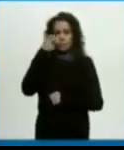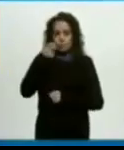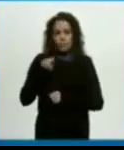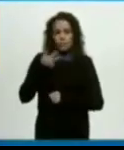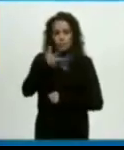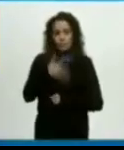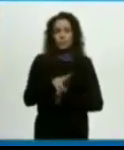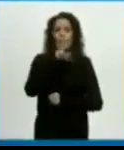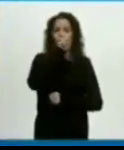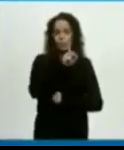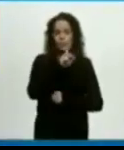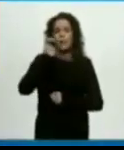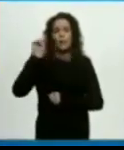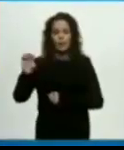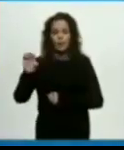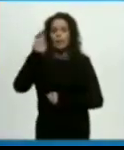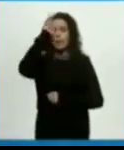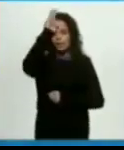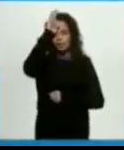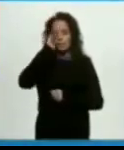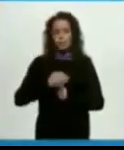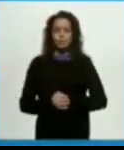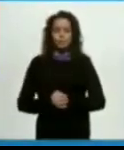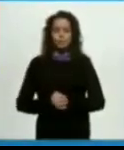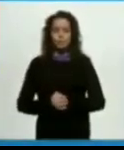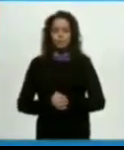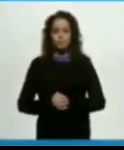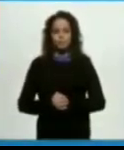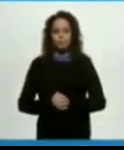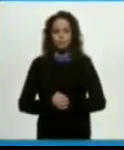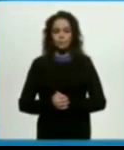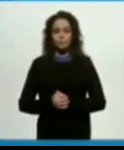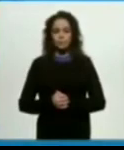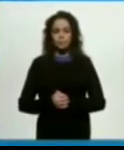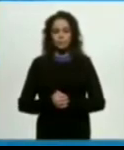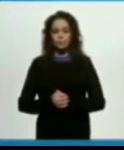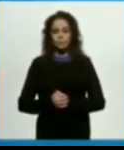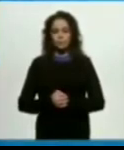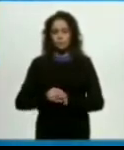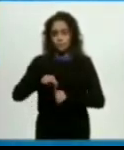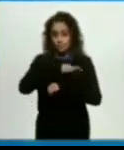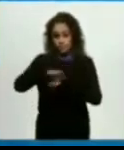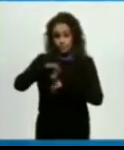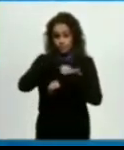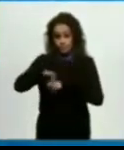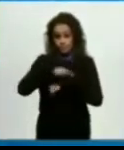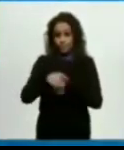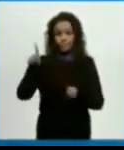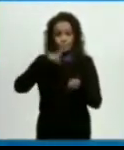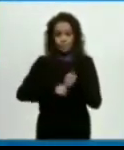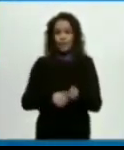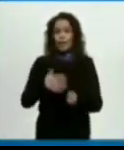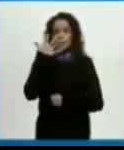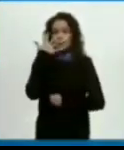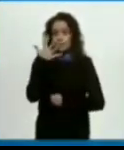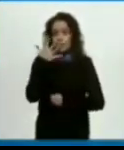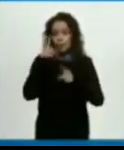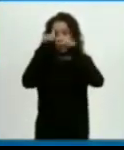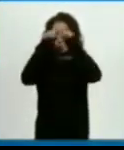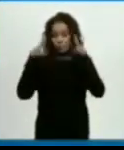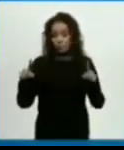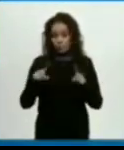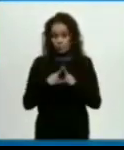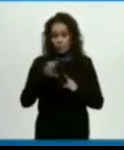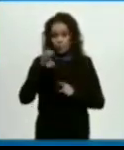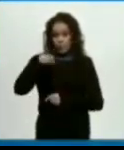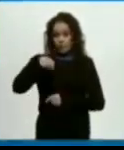estos puntos con D, E y F. Uniendo puntos, nos resultan 5 triángulos equiláteros. Vamos a